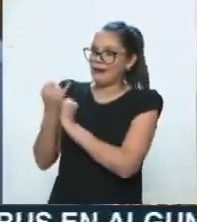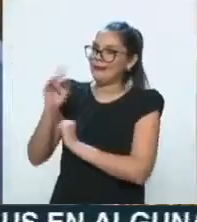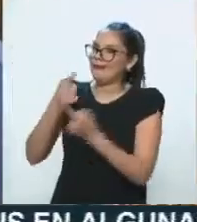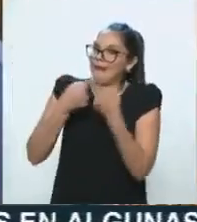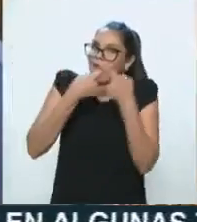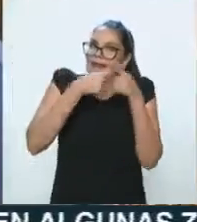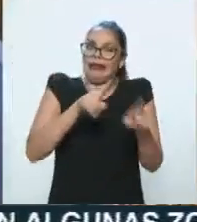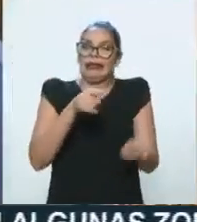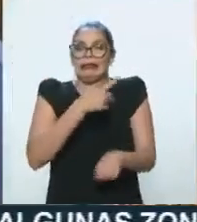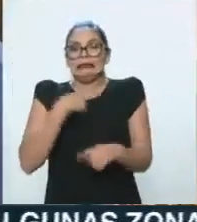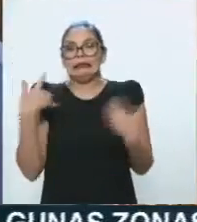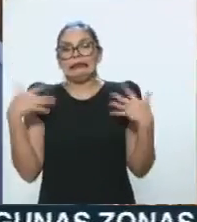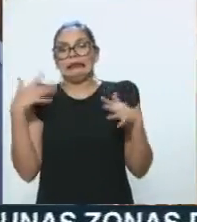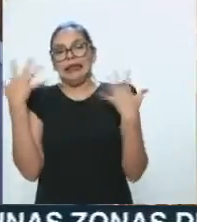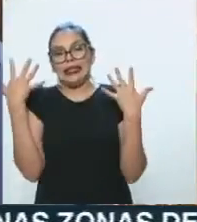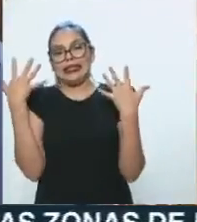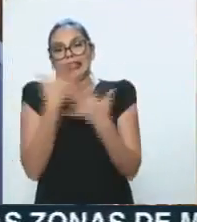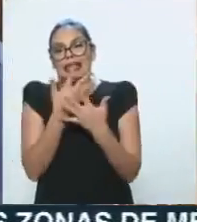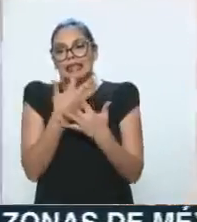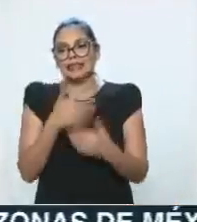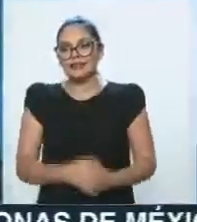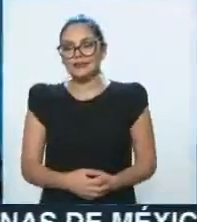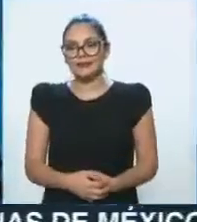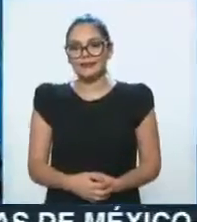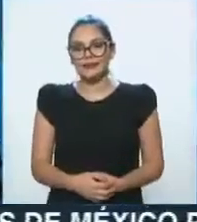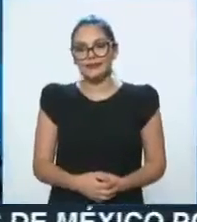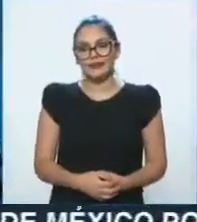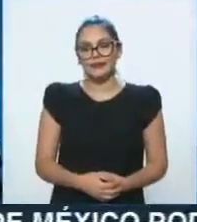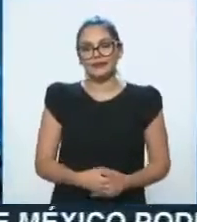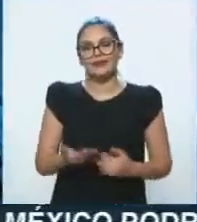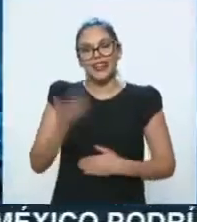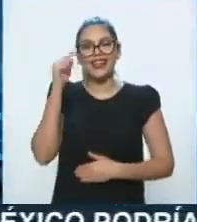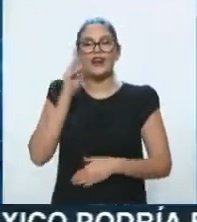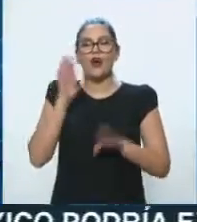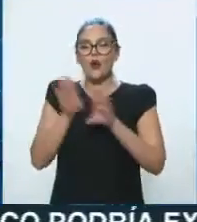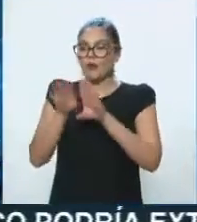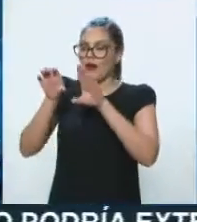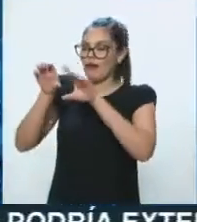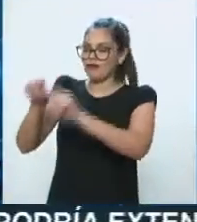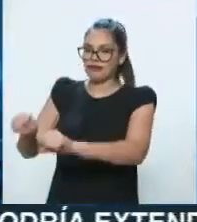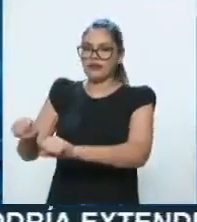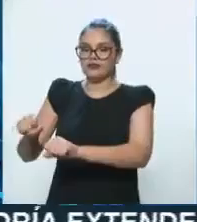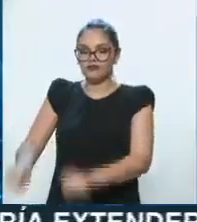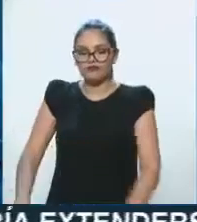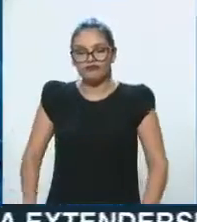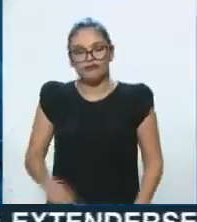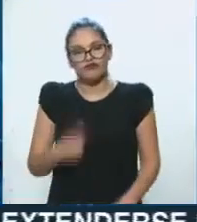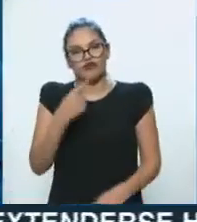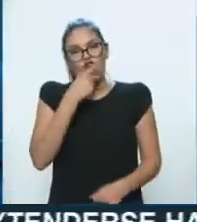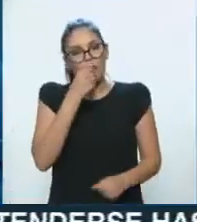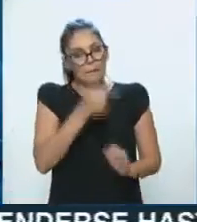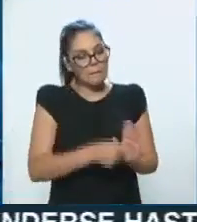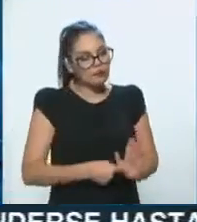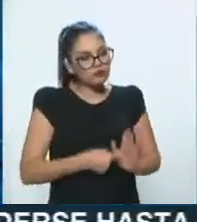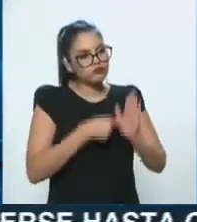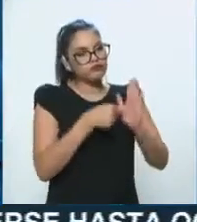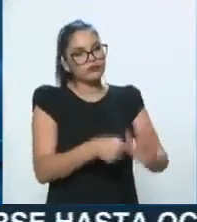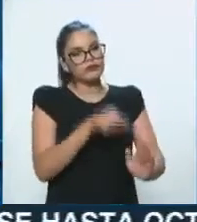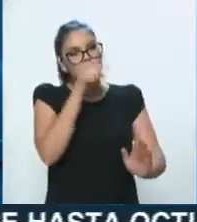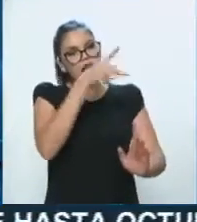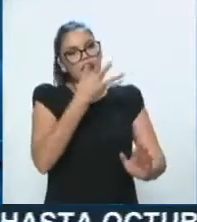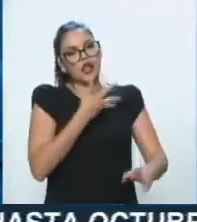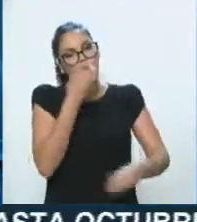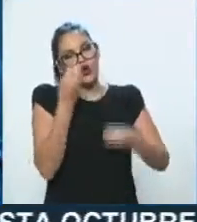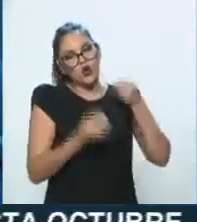fabricio veíamos hace unos momentos las imágenes de la detención o más bien de la presentación después de su detención de emilio lozoya